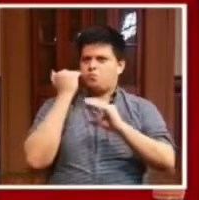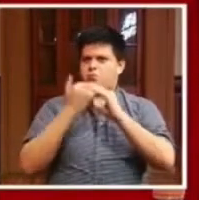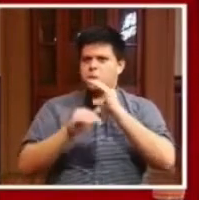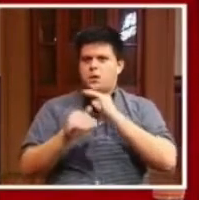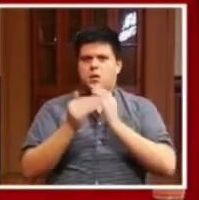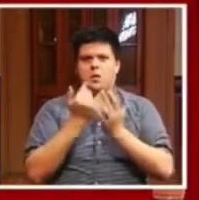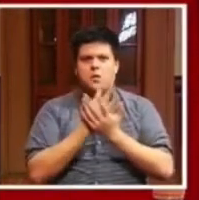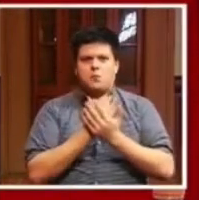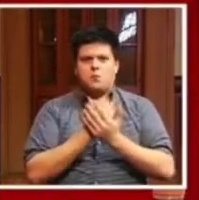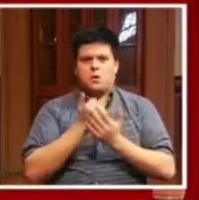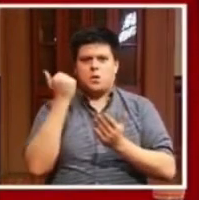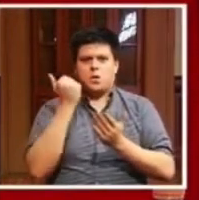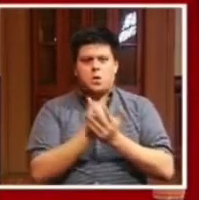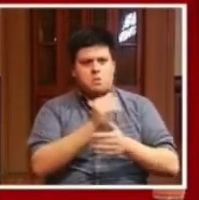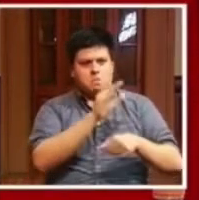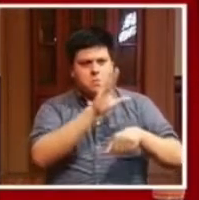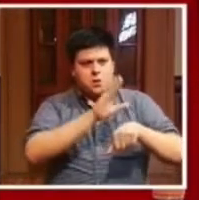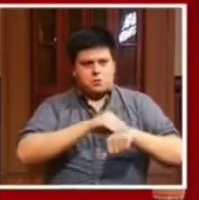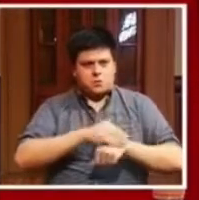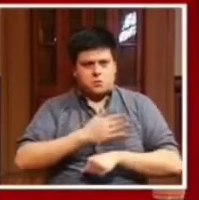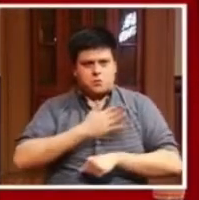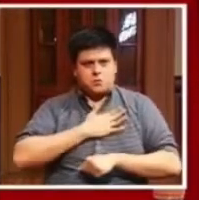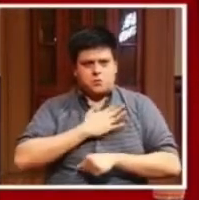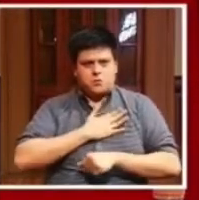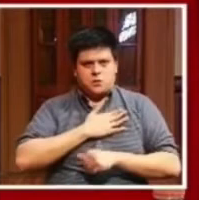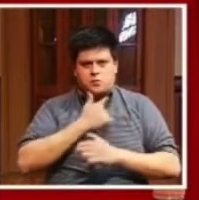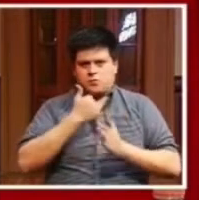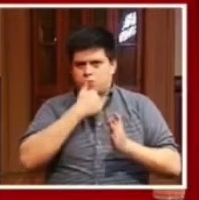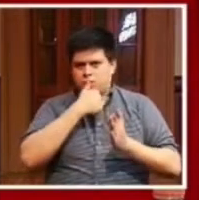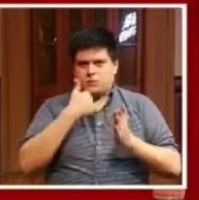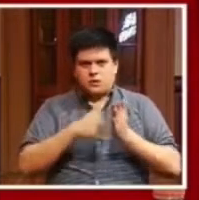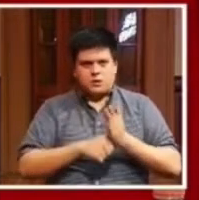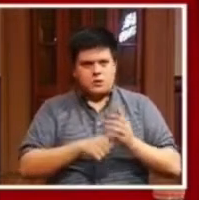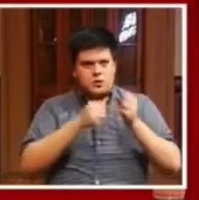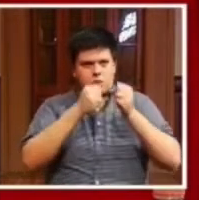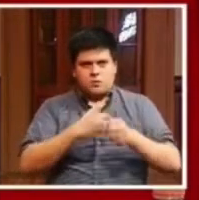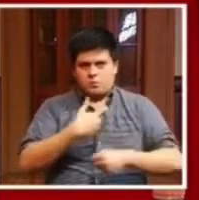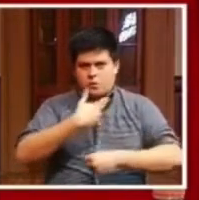allá, estoy esperando el permiso oficial, la carta